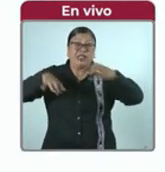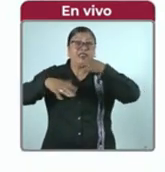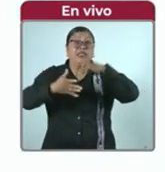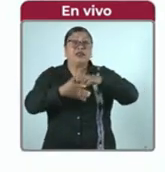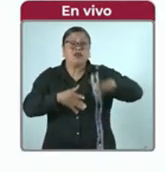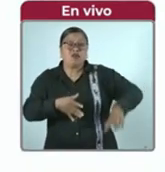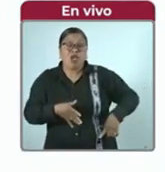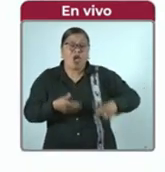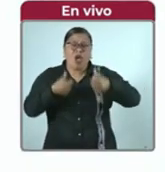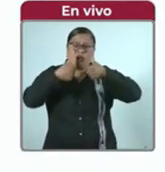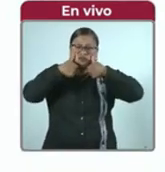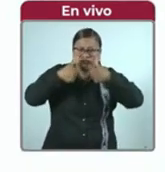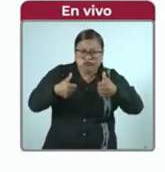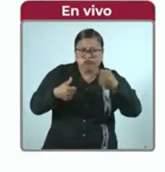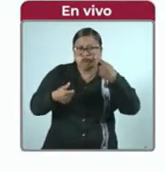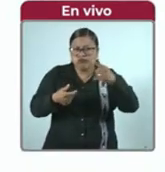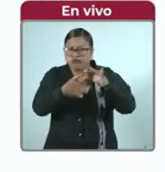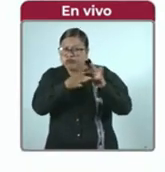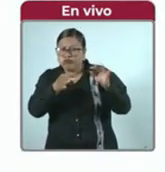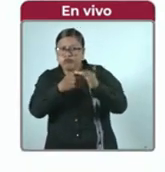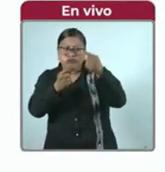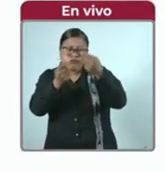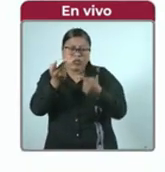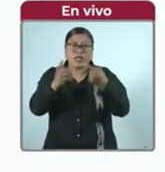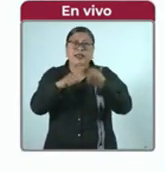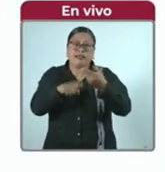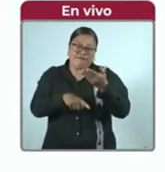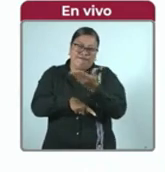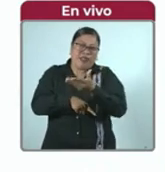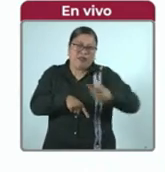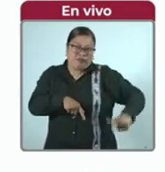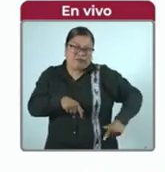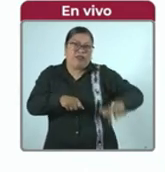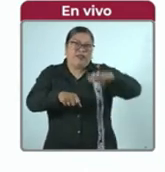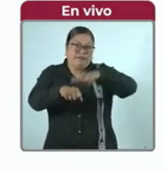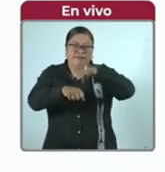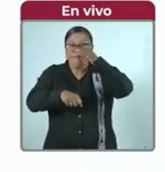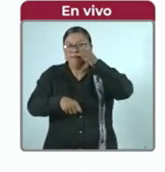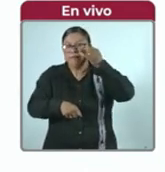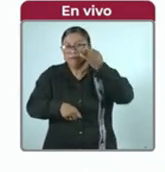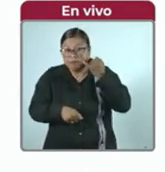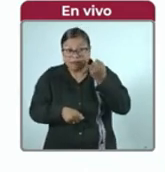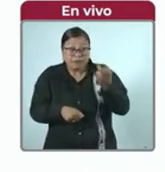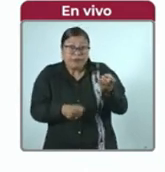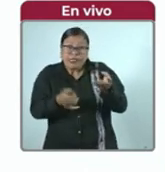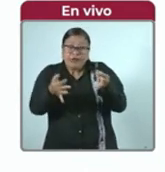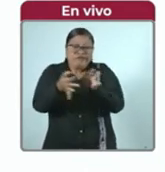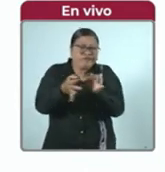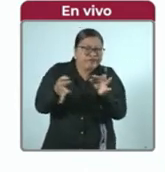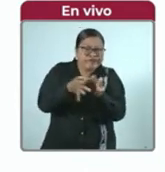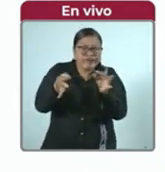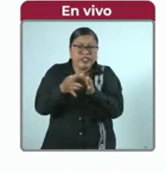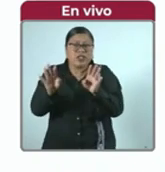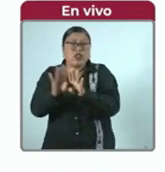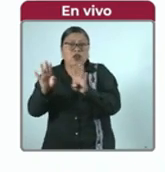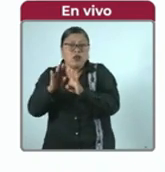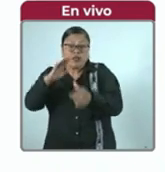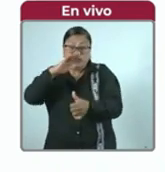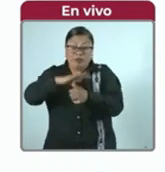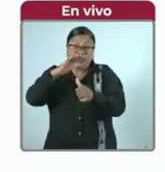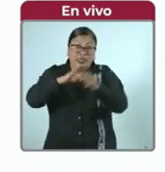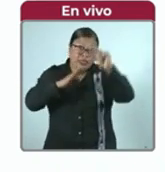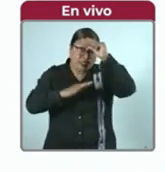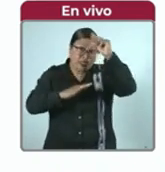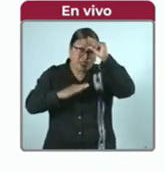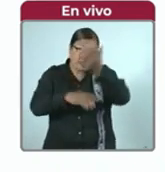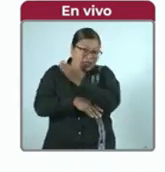escuchó Atentamente el planteamiento del gobernador y ahí explicó Cómo logramos con la mesa de inteligencia